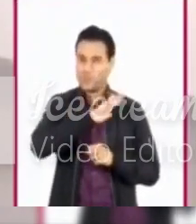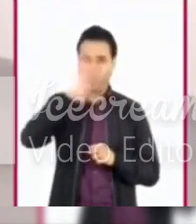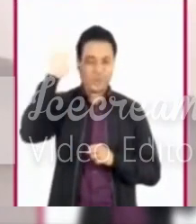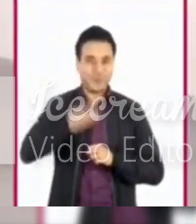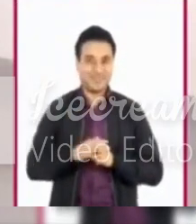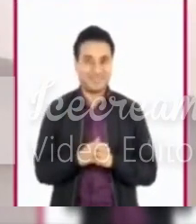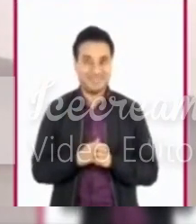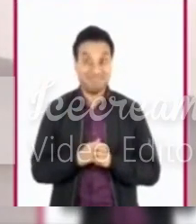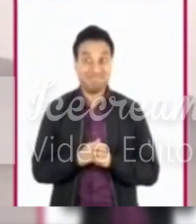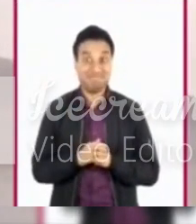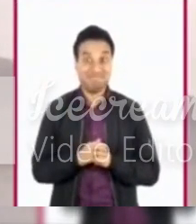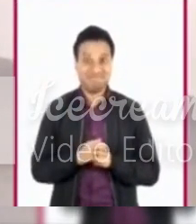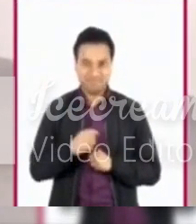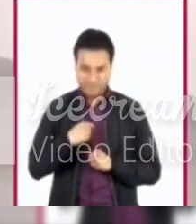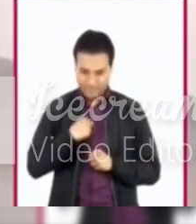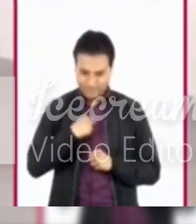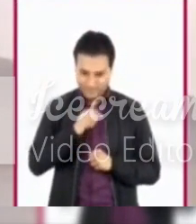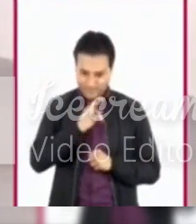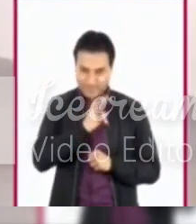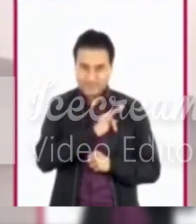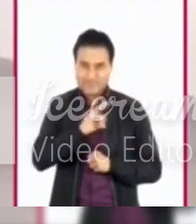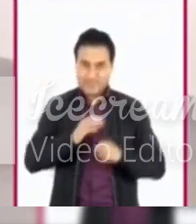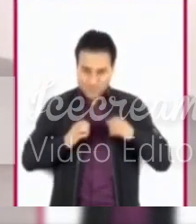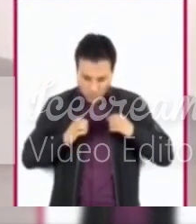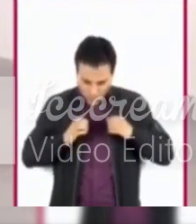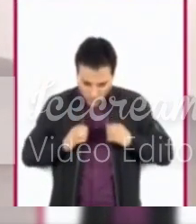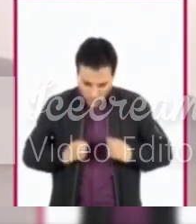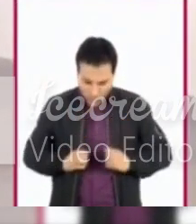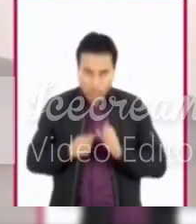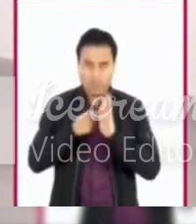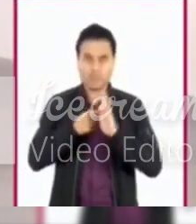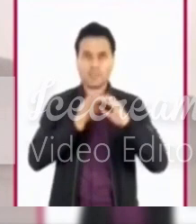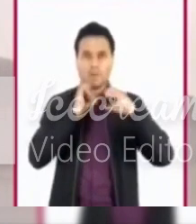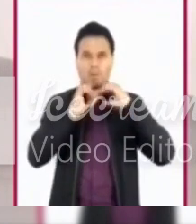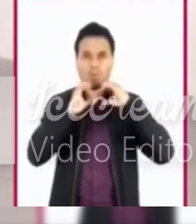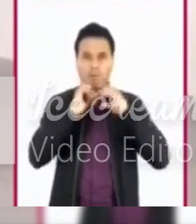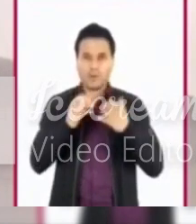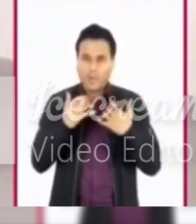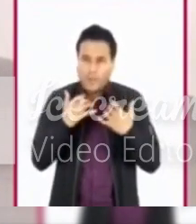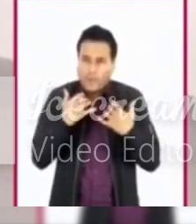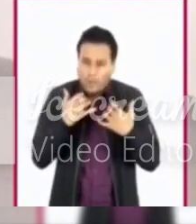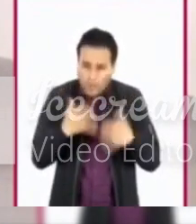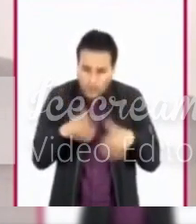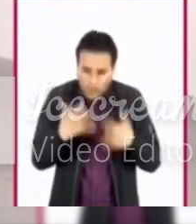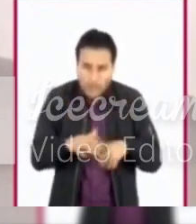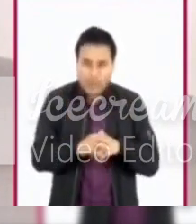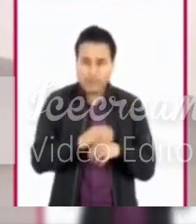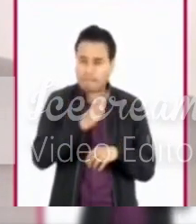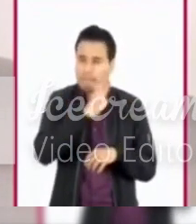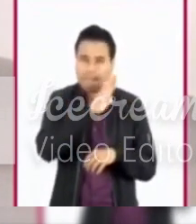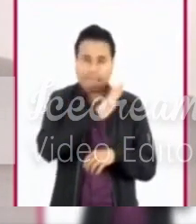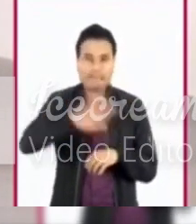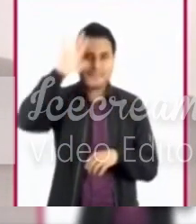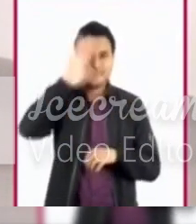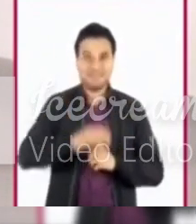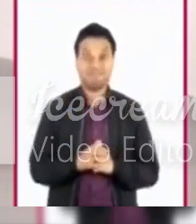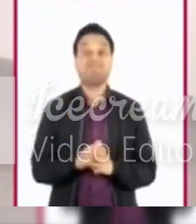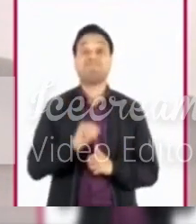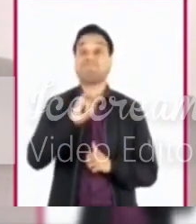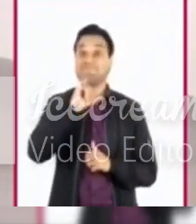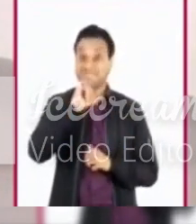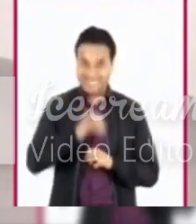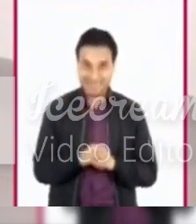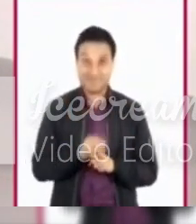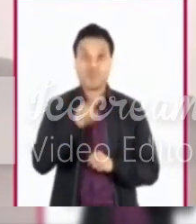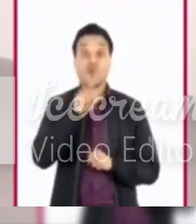Es increíble lo que podemos expresar con nuestro cuerpo, el movimiento y la forma. Sí, además,